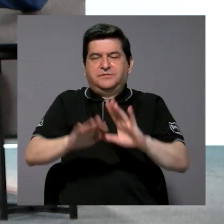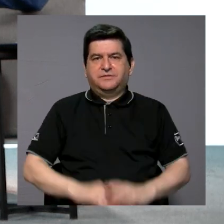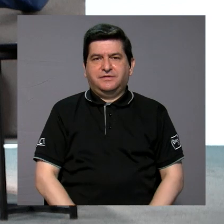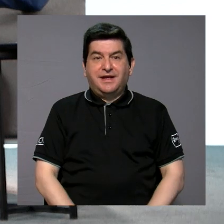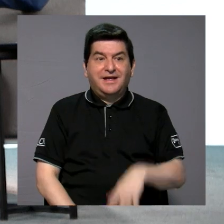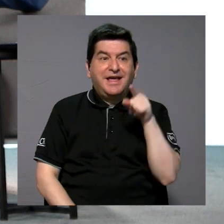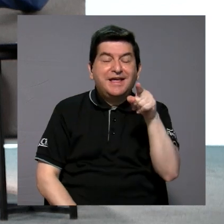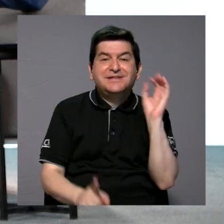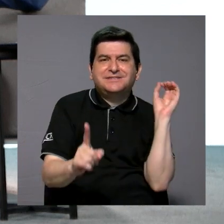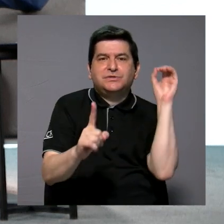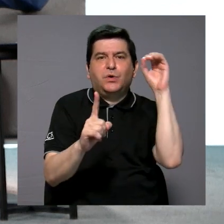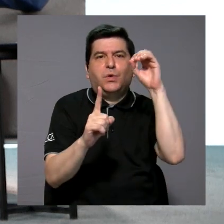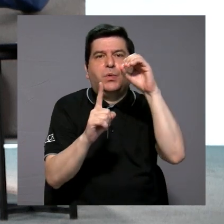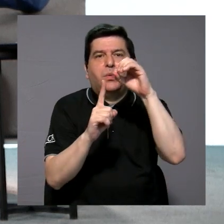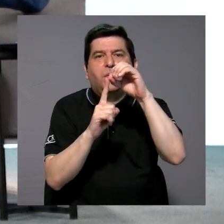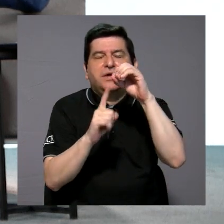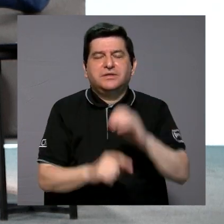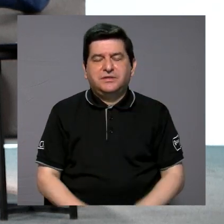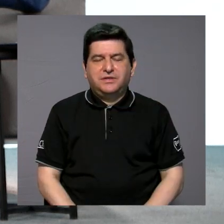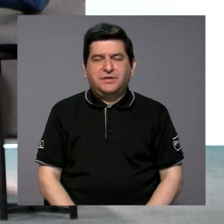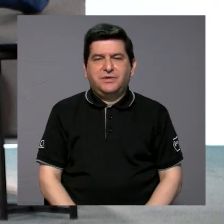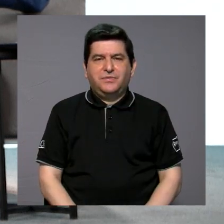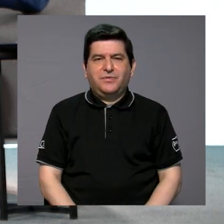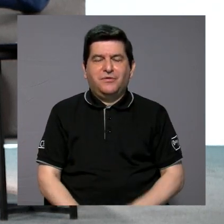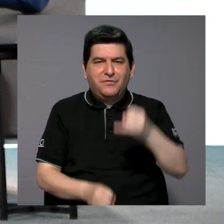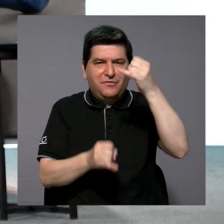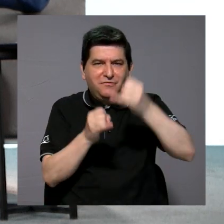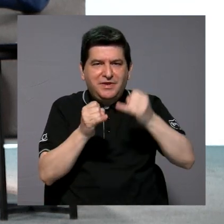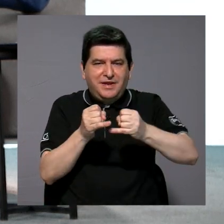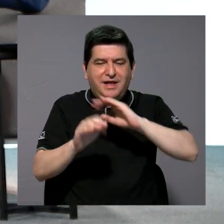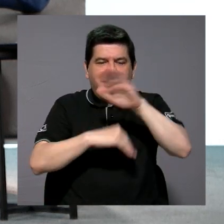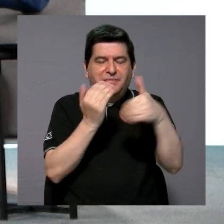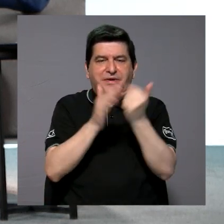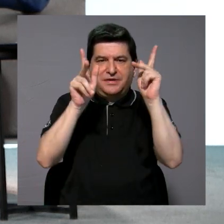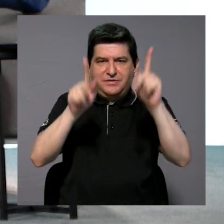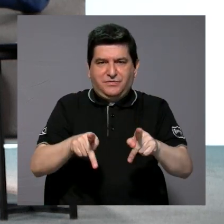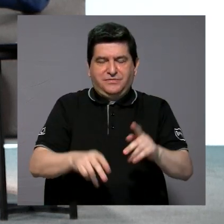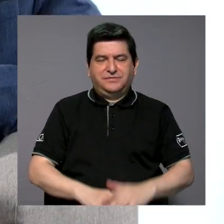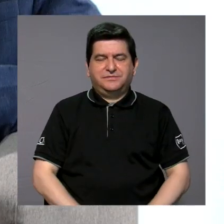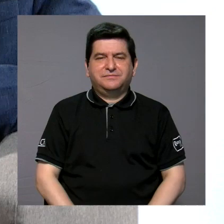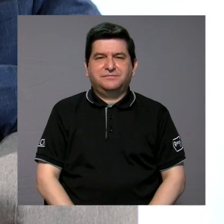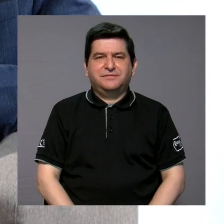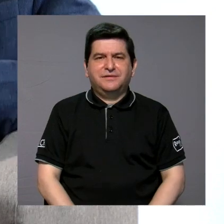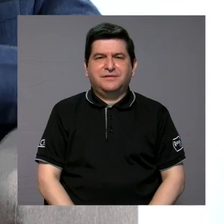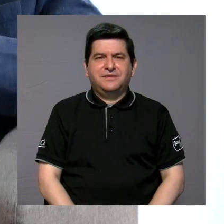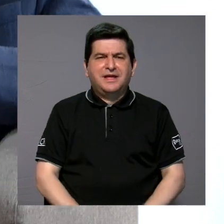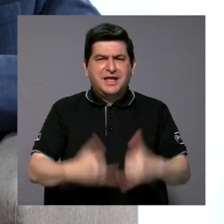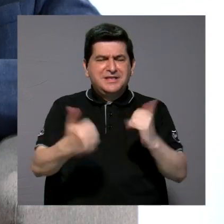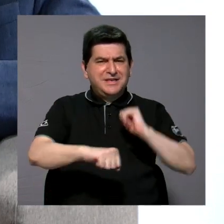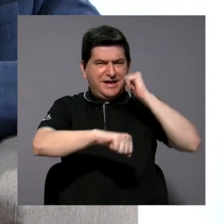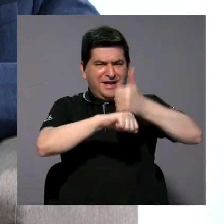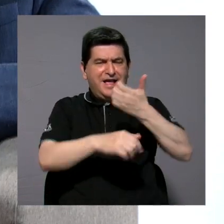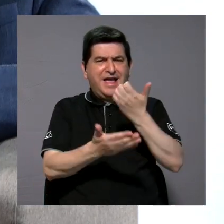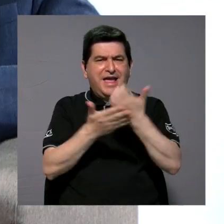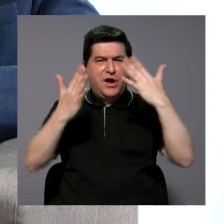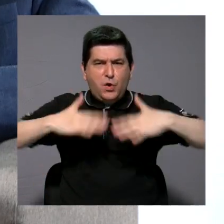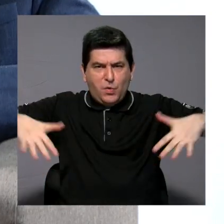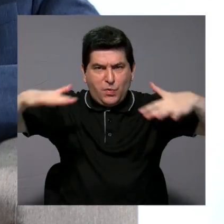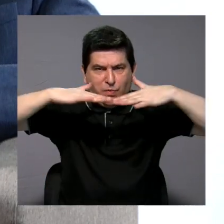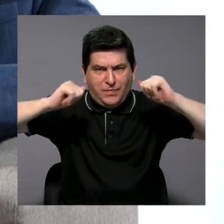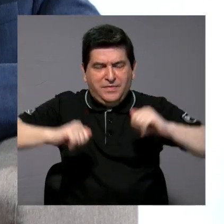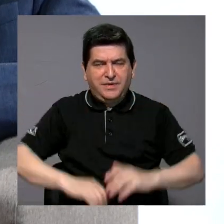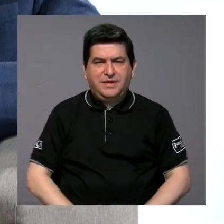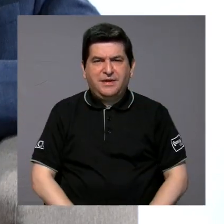personas, que es el objetivo, digamos, final, es el bienestar de las personas. De acuerdo. Casualmente, ya definimos economía